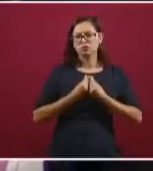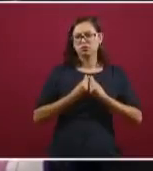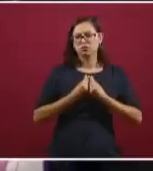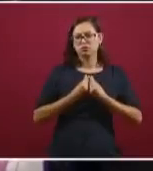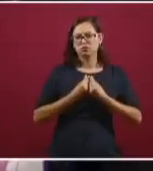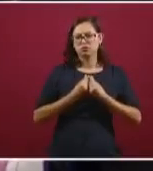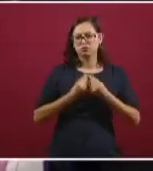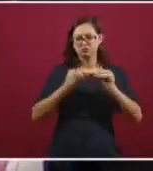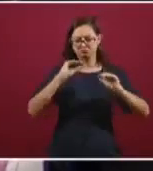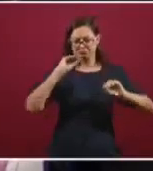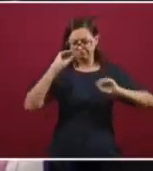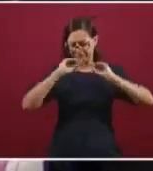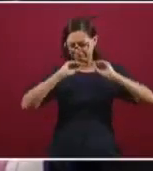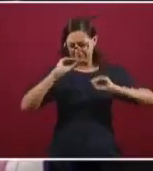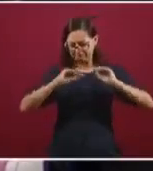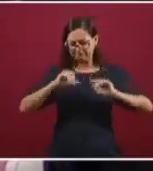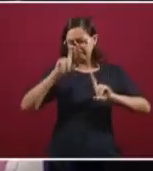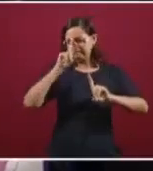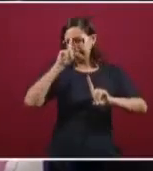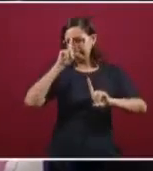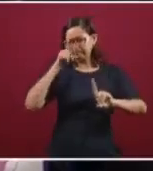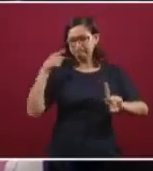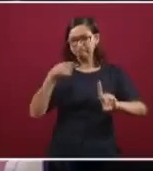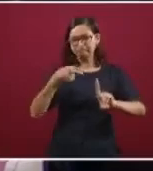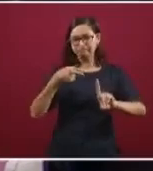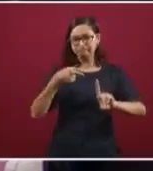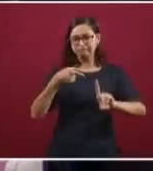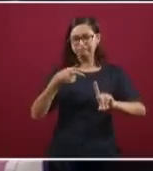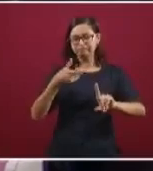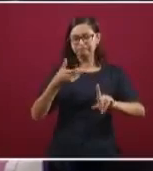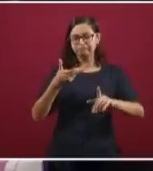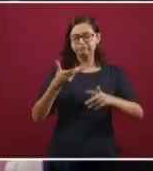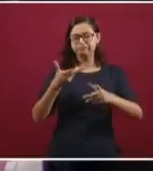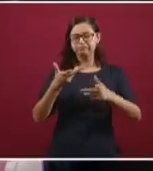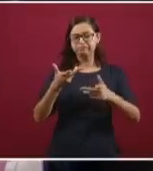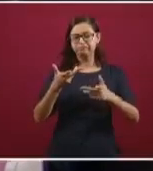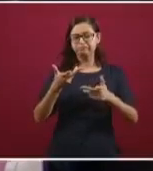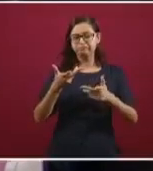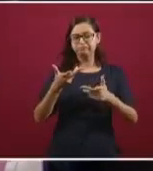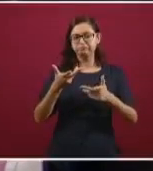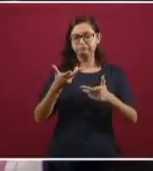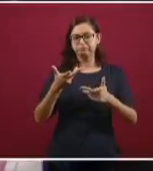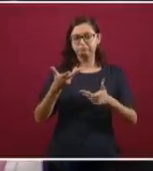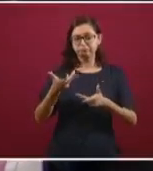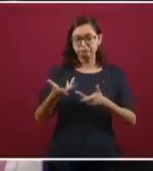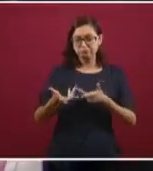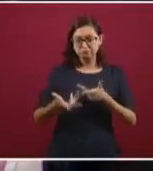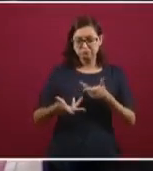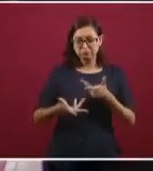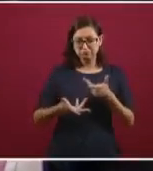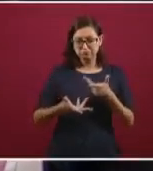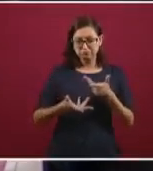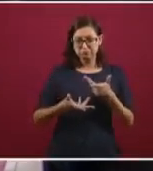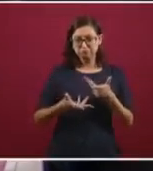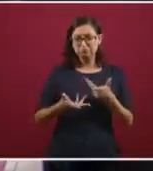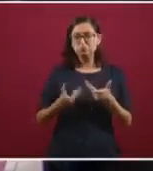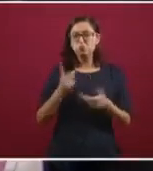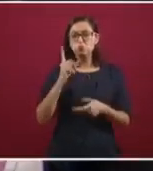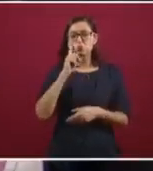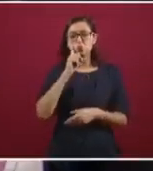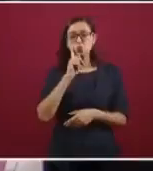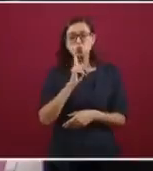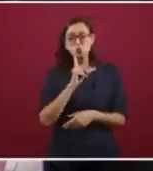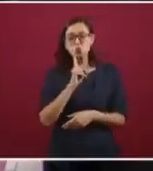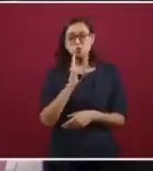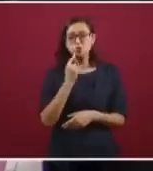una operación justo para tanto detener si se recibía algún reporte de alguna mujer cometiendo